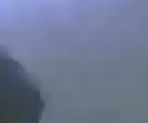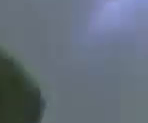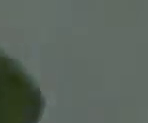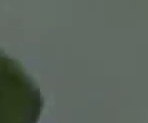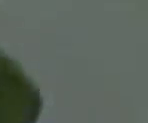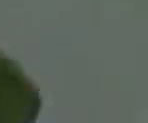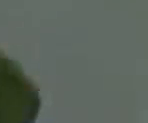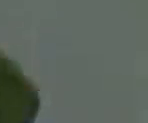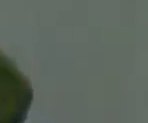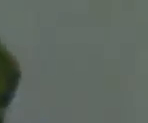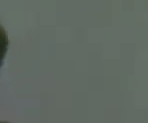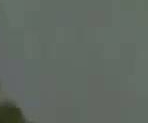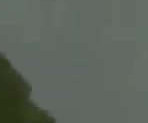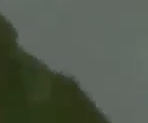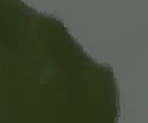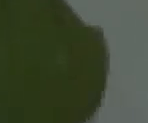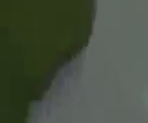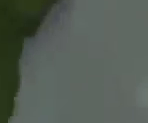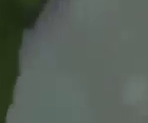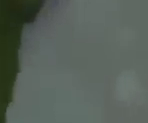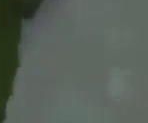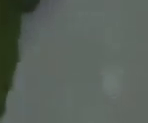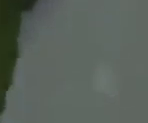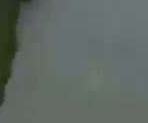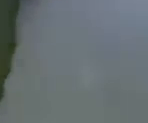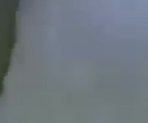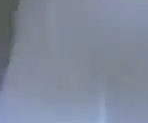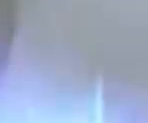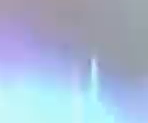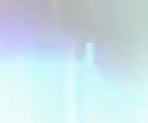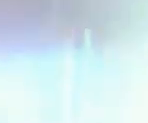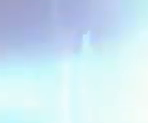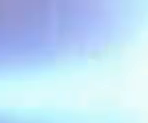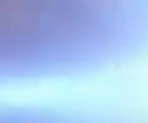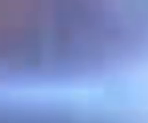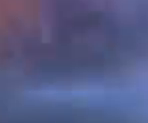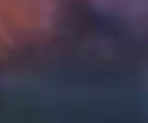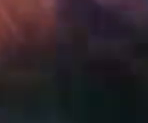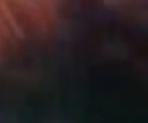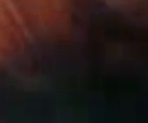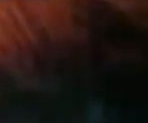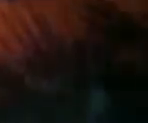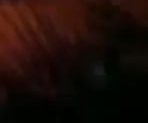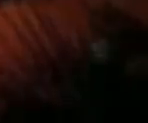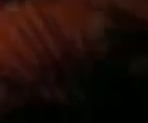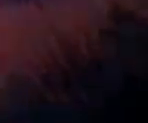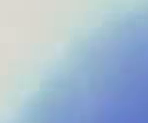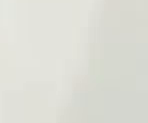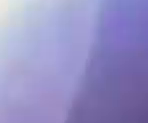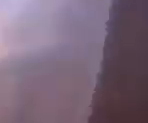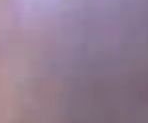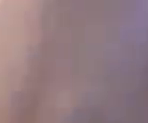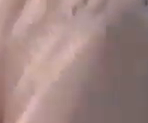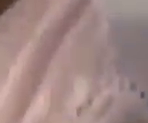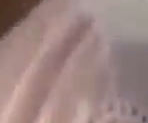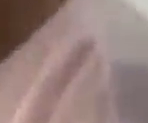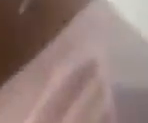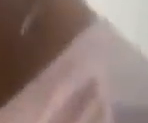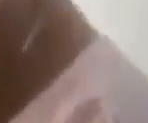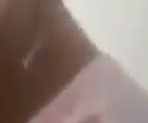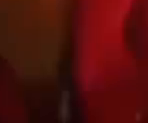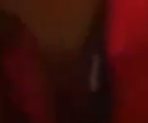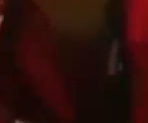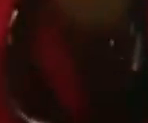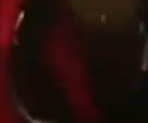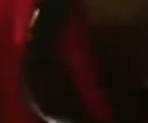veo con admiración y pasmo a esta inmensa región, con un pueblo libre, una gran república unida, sentada sobre